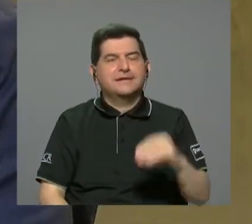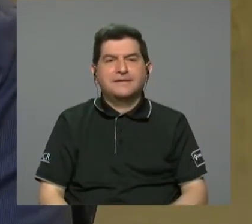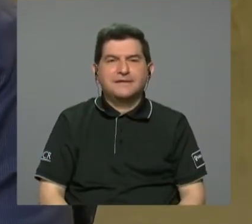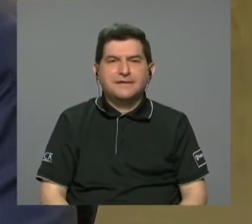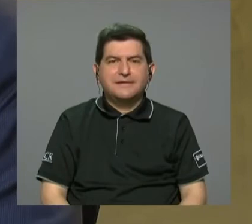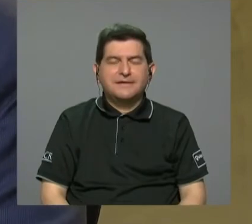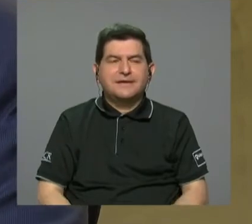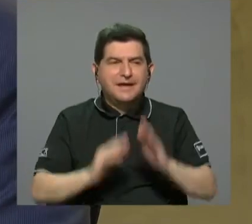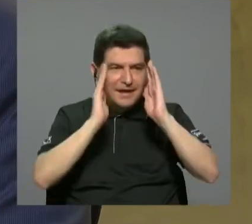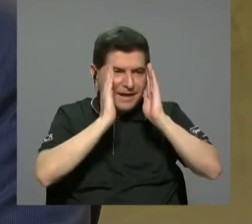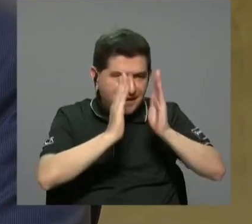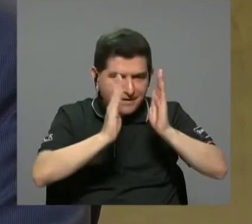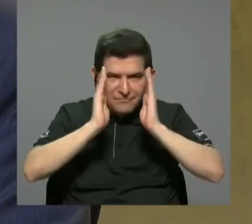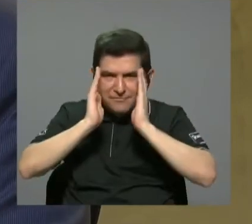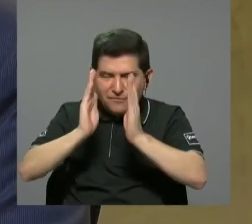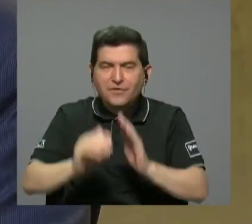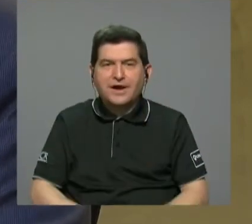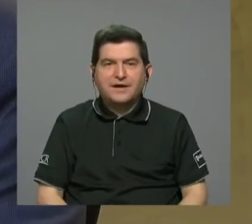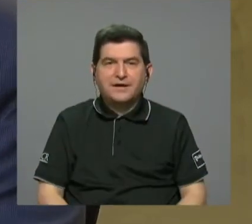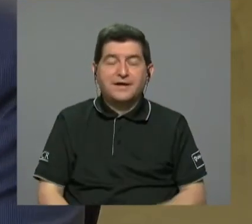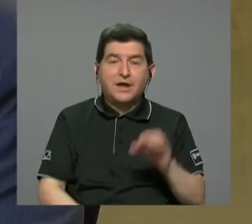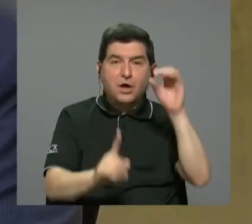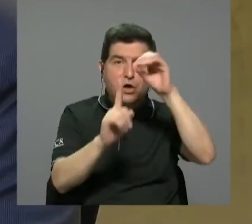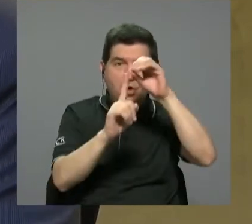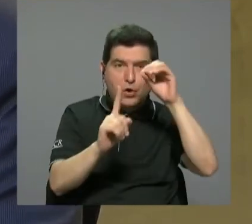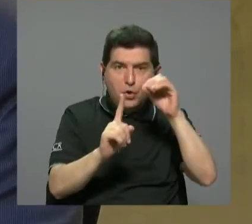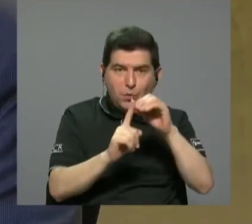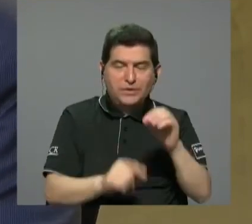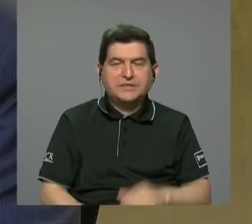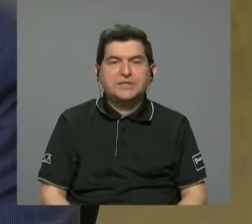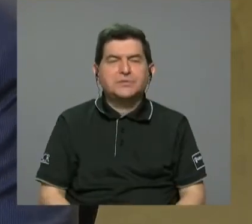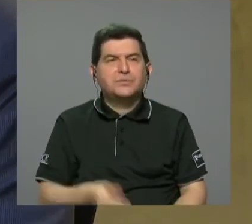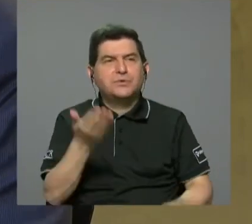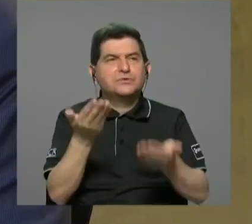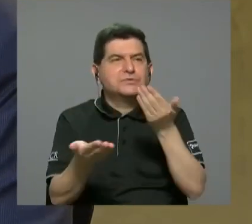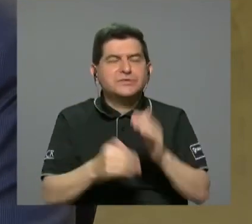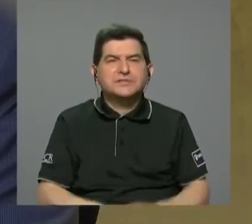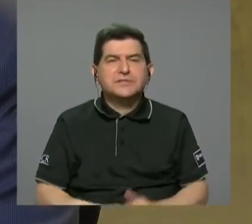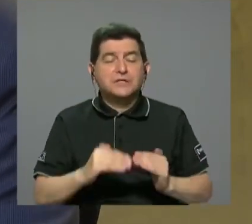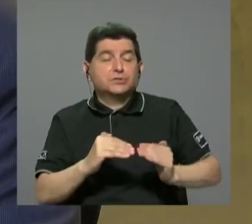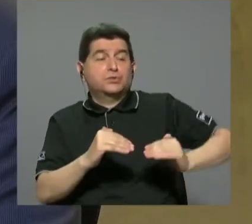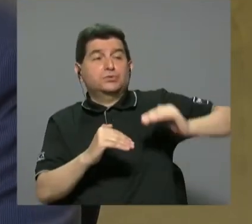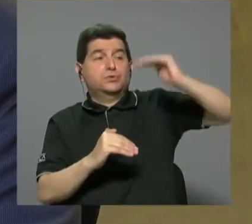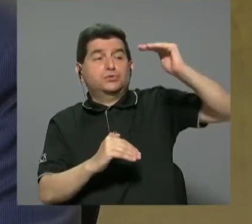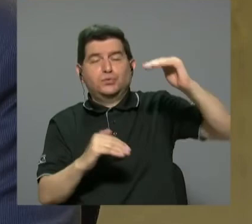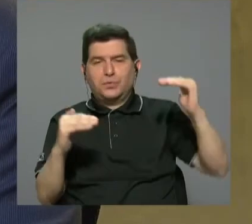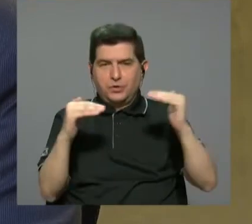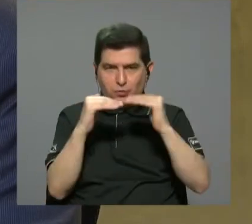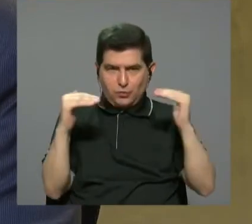y de apuntar a estos objetivos más sublimes, digámoslo así,